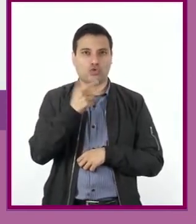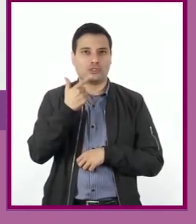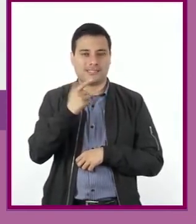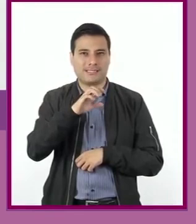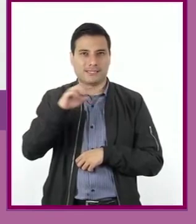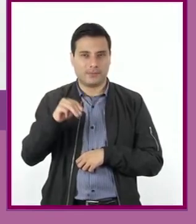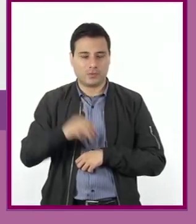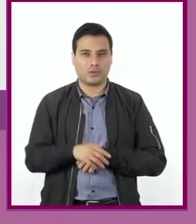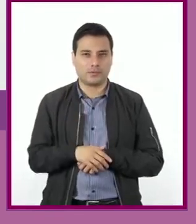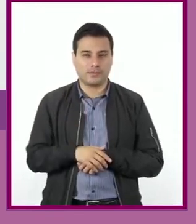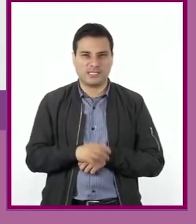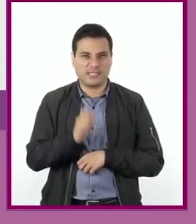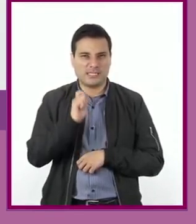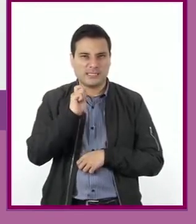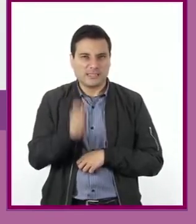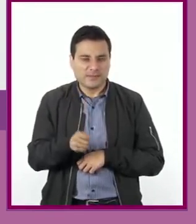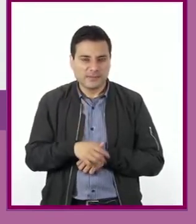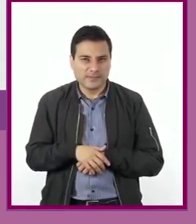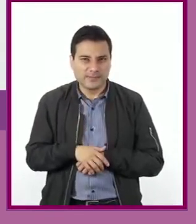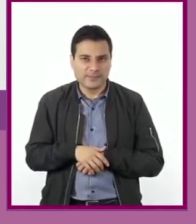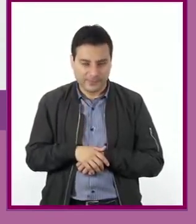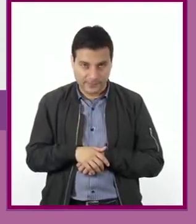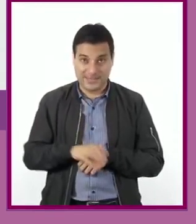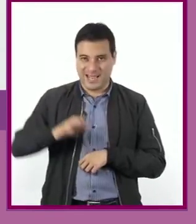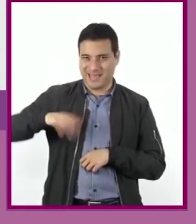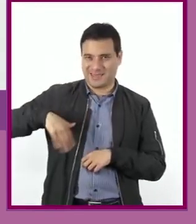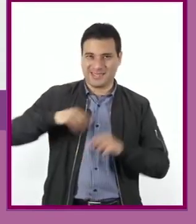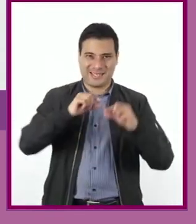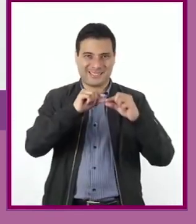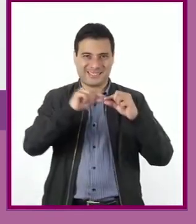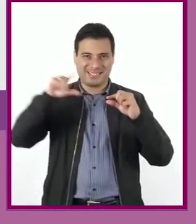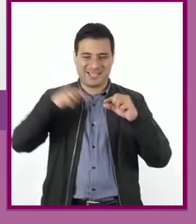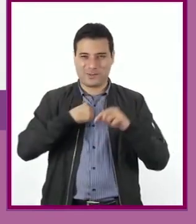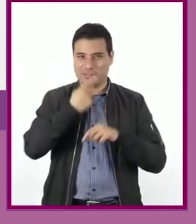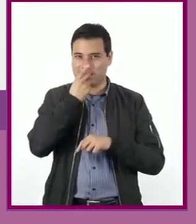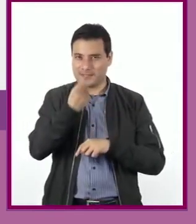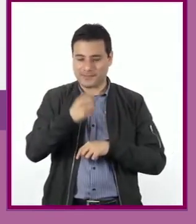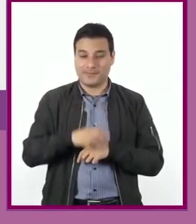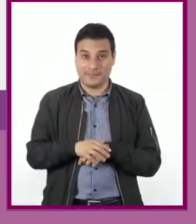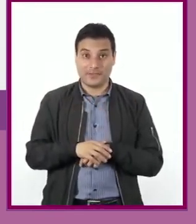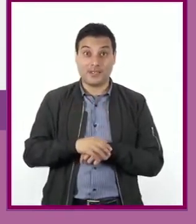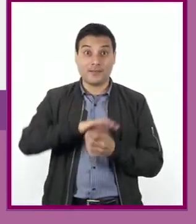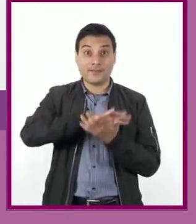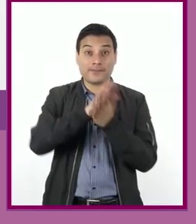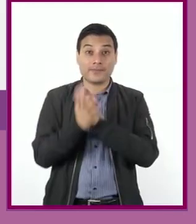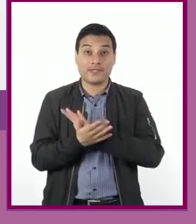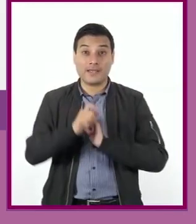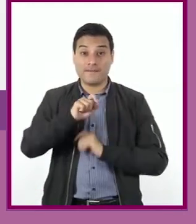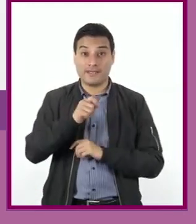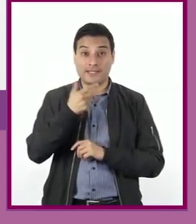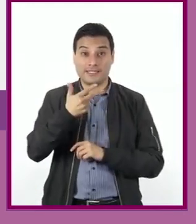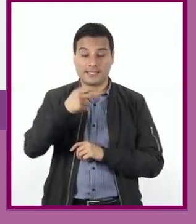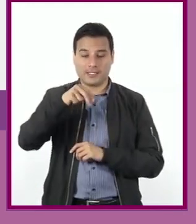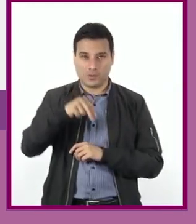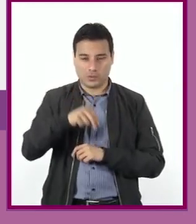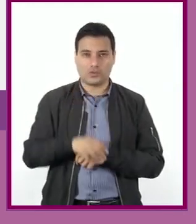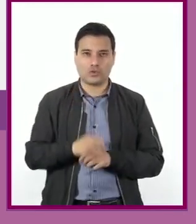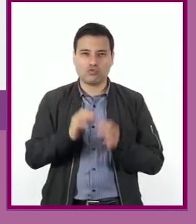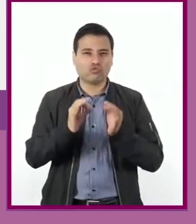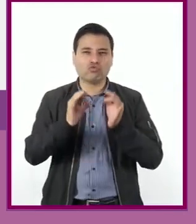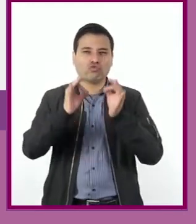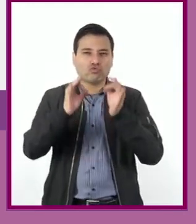centímetros, que considerando la escala establecida, corresponden a 27 newtons, con una dirección